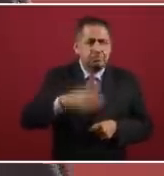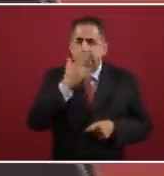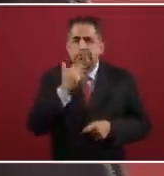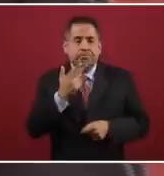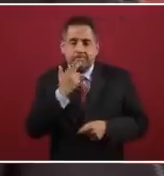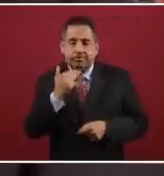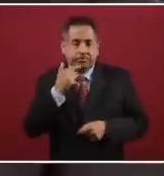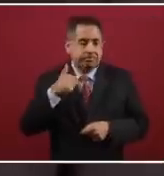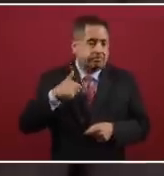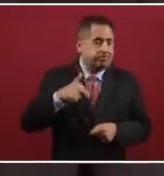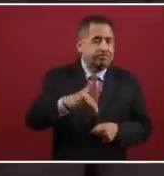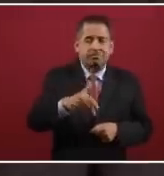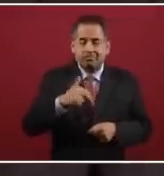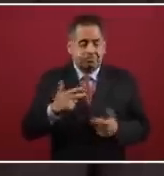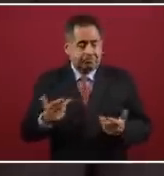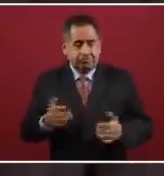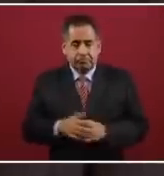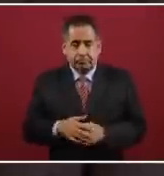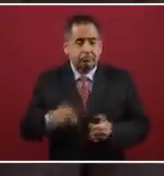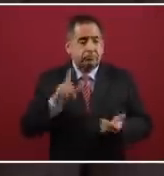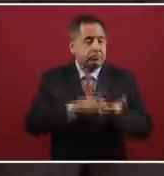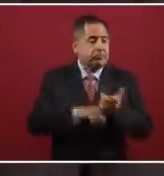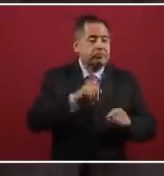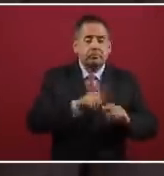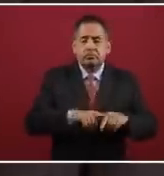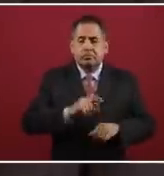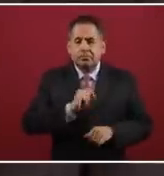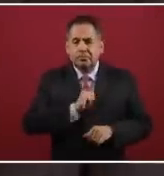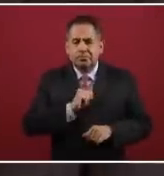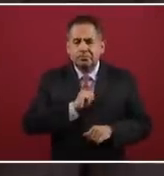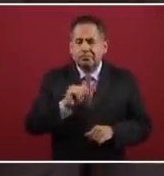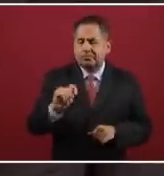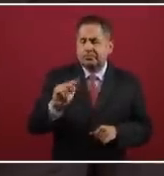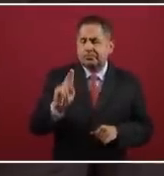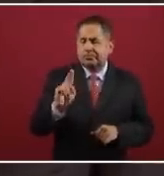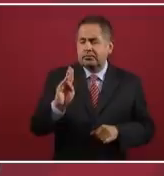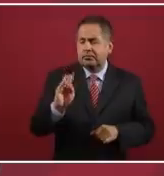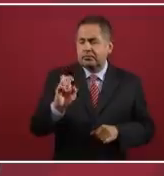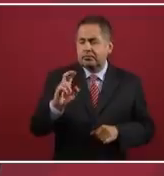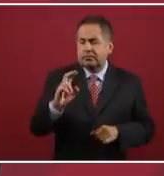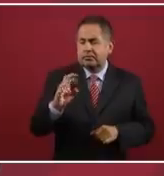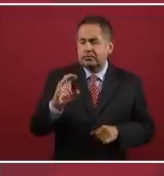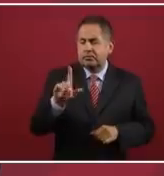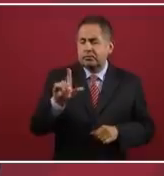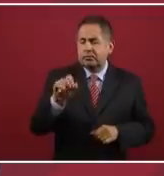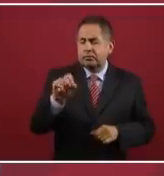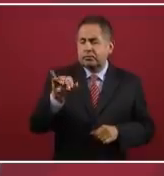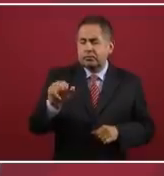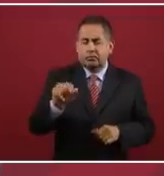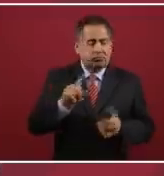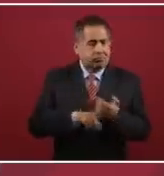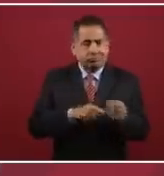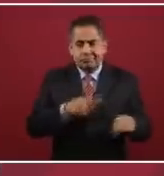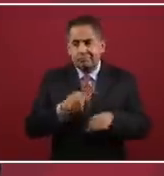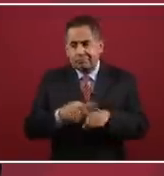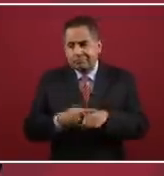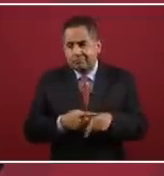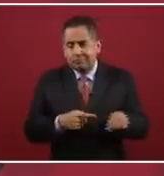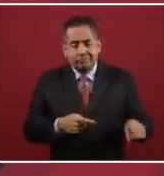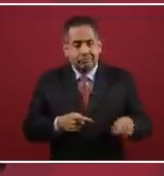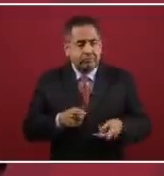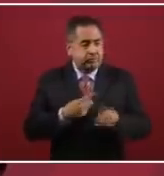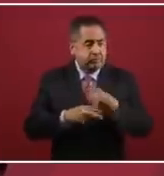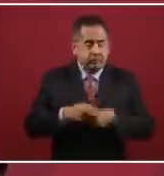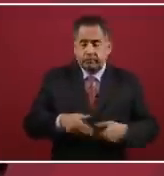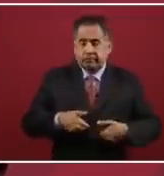tienen es tuberculosis. Lo que padecen es tuberculosis producida por